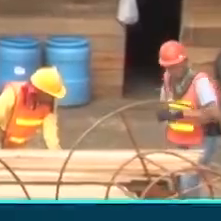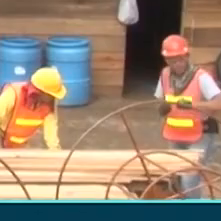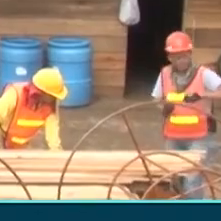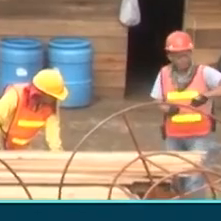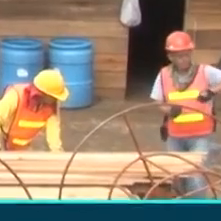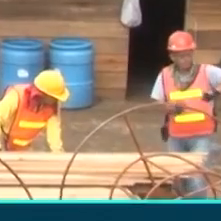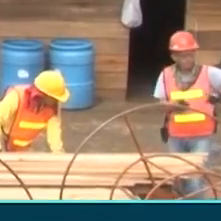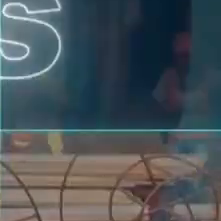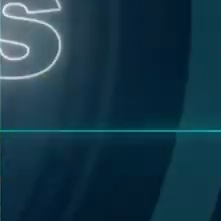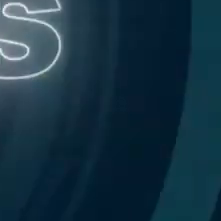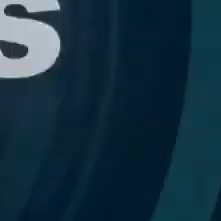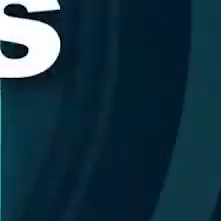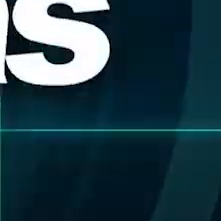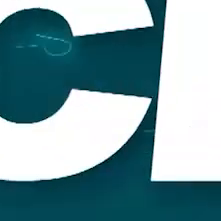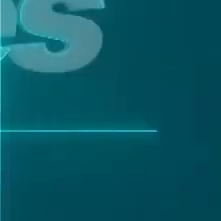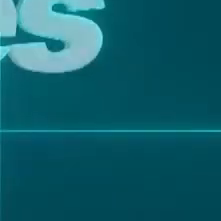avenida Marcelino Palacio.